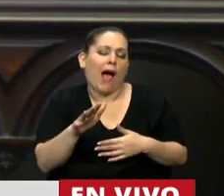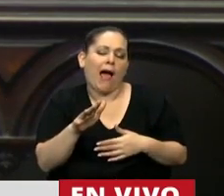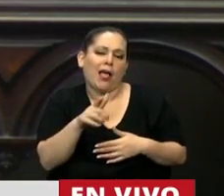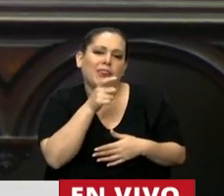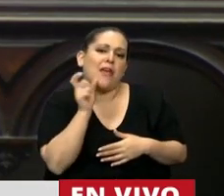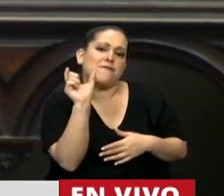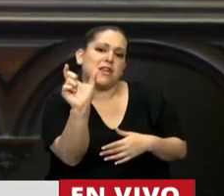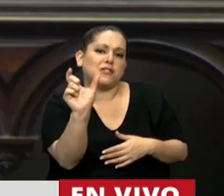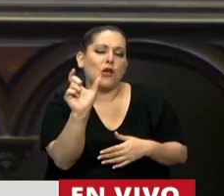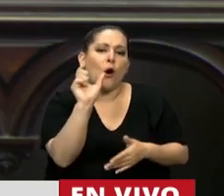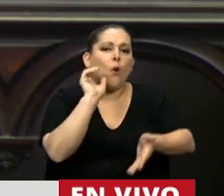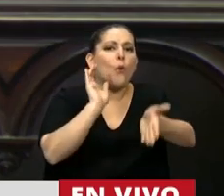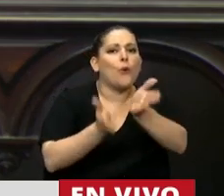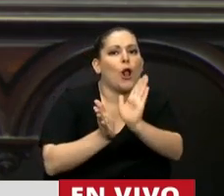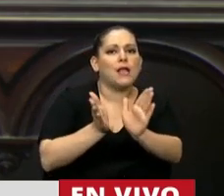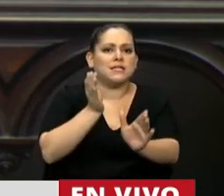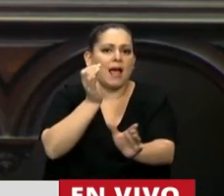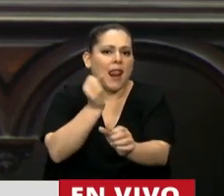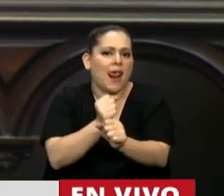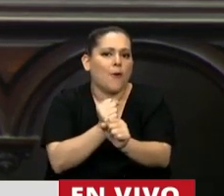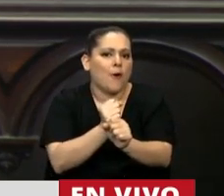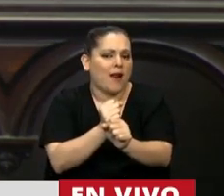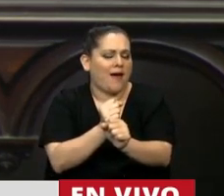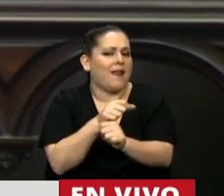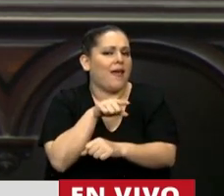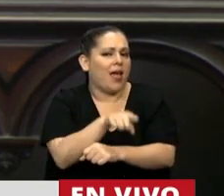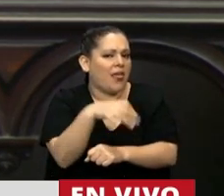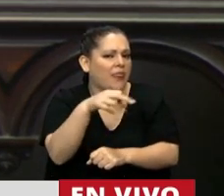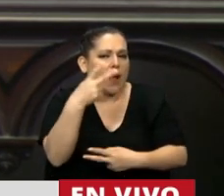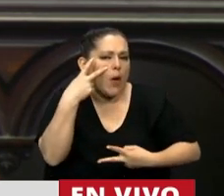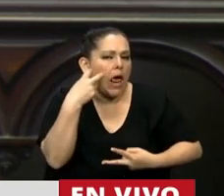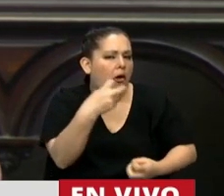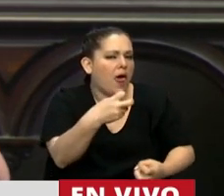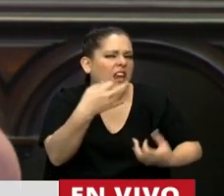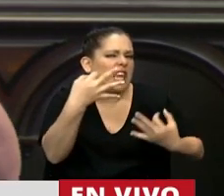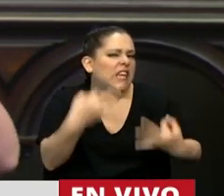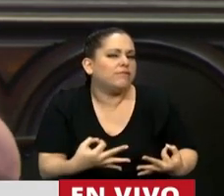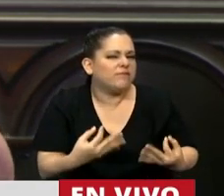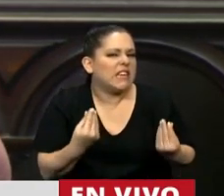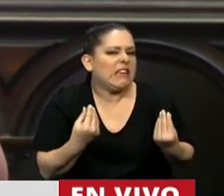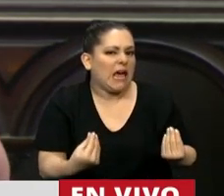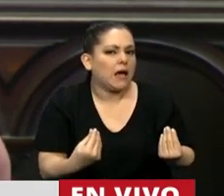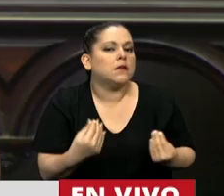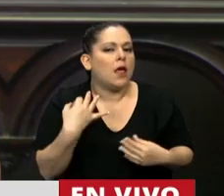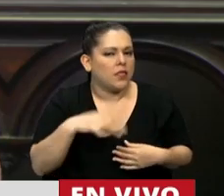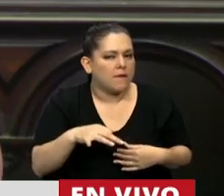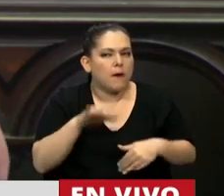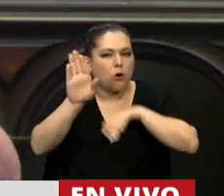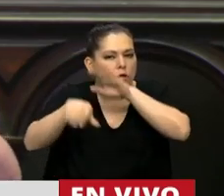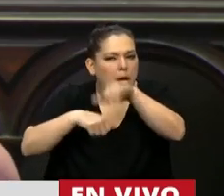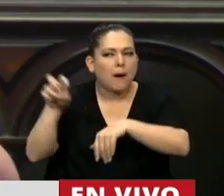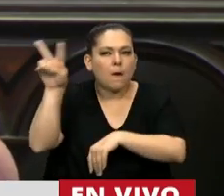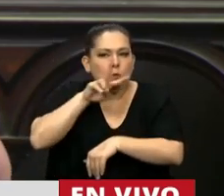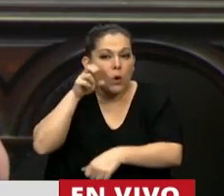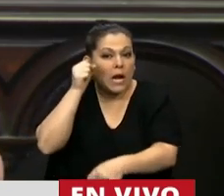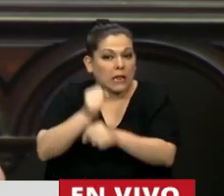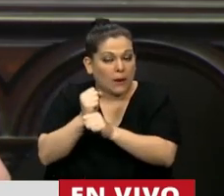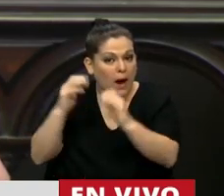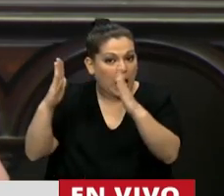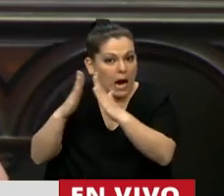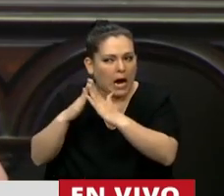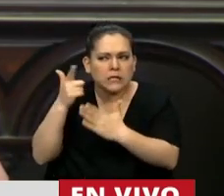que estamos ratificando con este convenio y que nosotros necesitamos escuchar este sector y nutrirnos justamente del conocimiento y